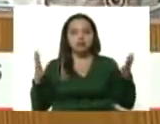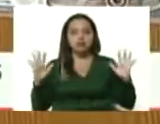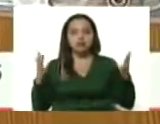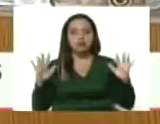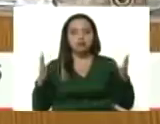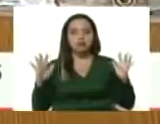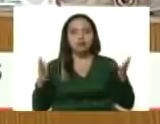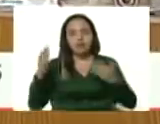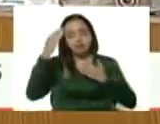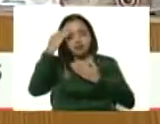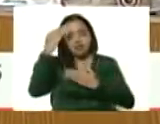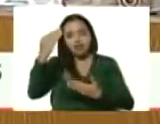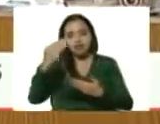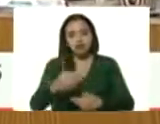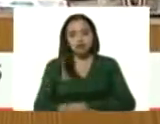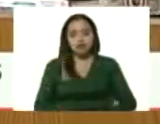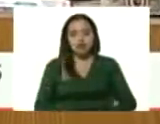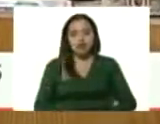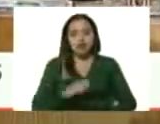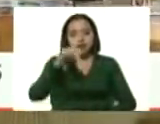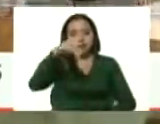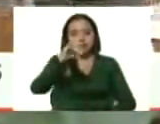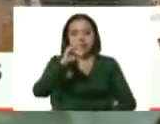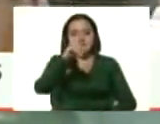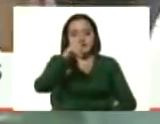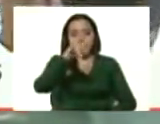Mi saludo, milicianos y milicianas,